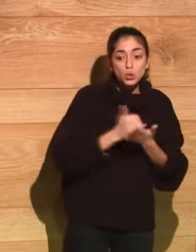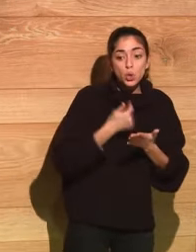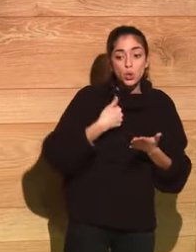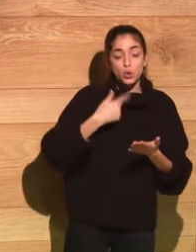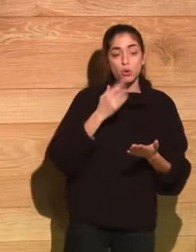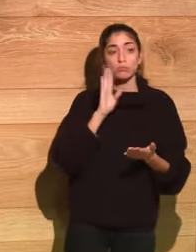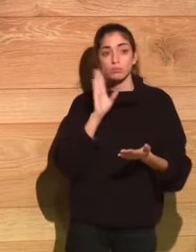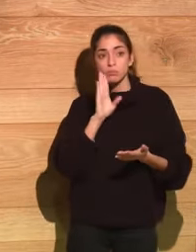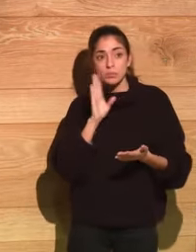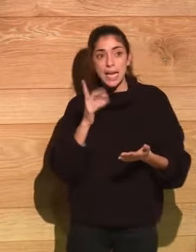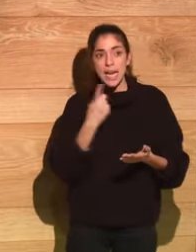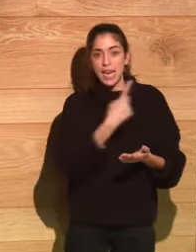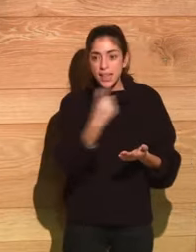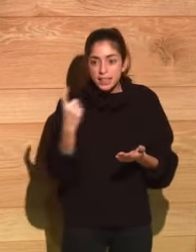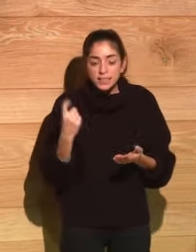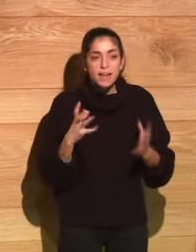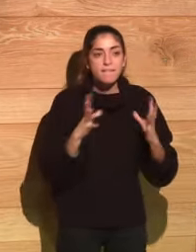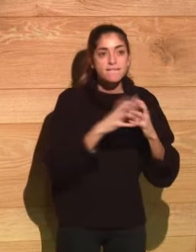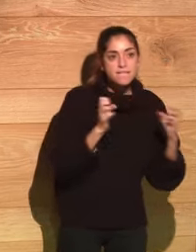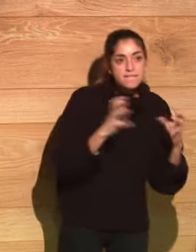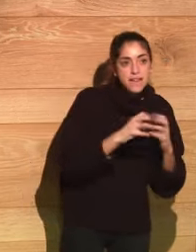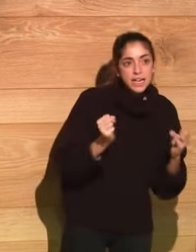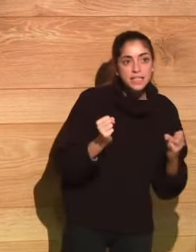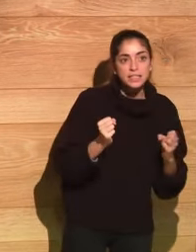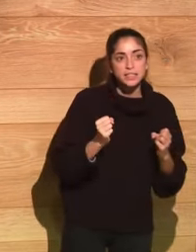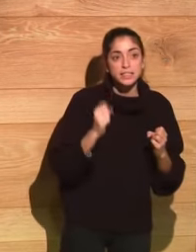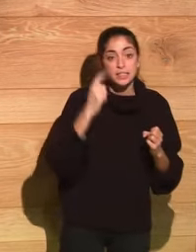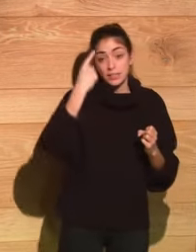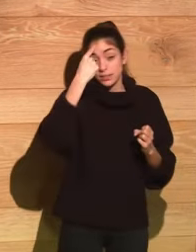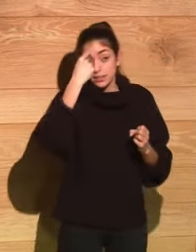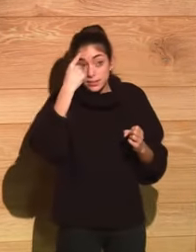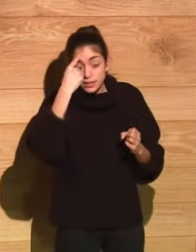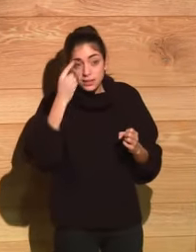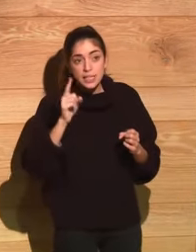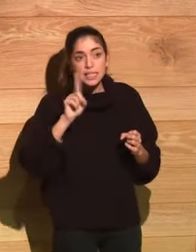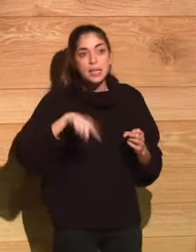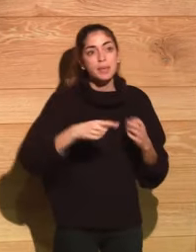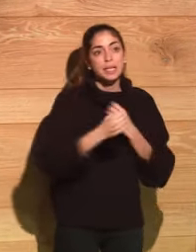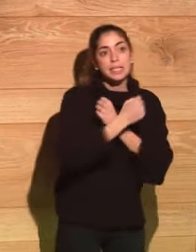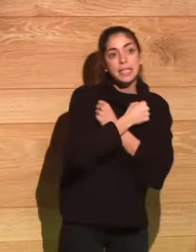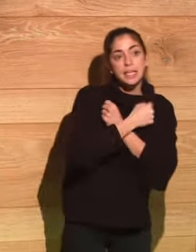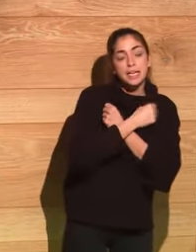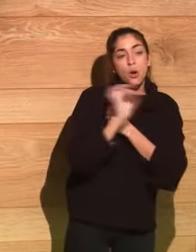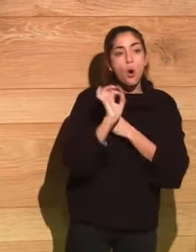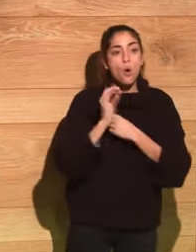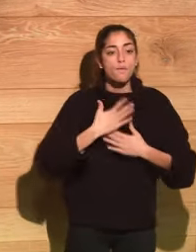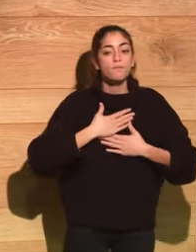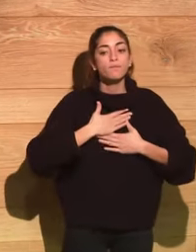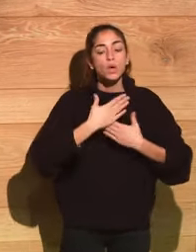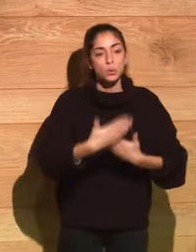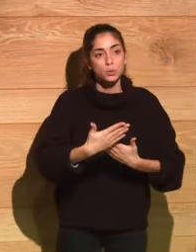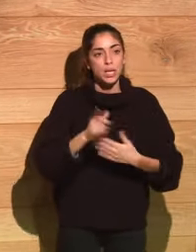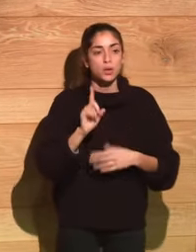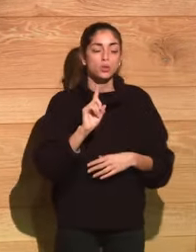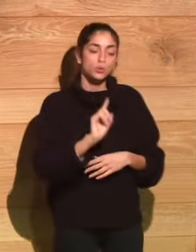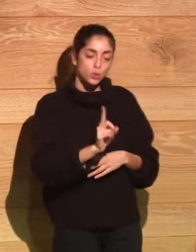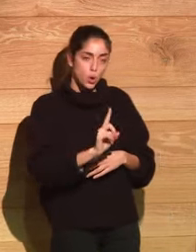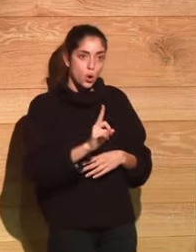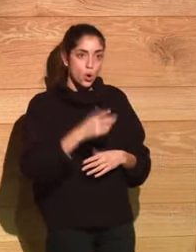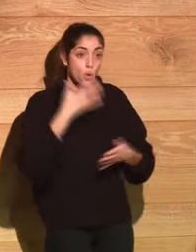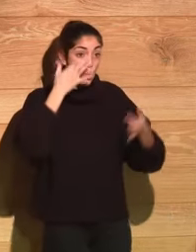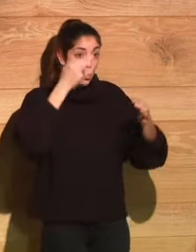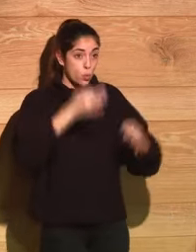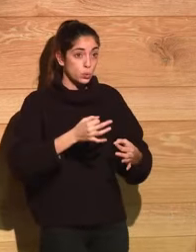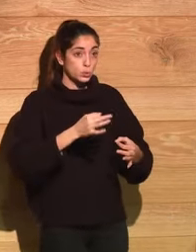de hablar: necesidad, ganas, anhelo e incluso el querer o la voluntad. No, justamente, si existe